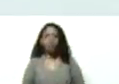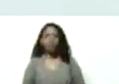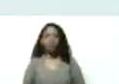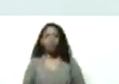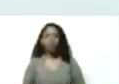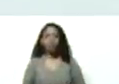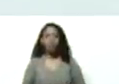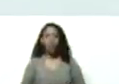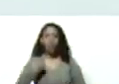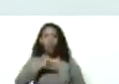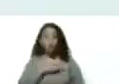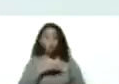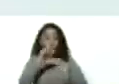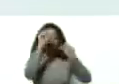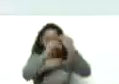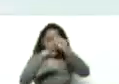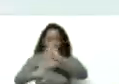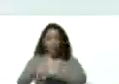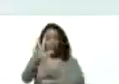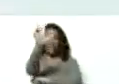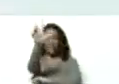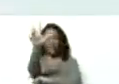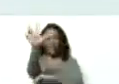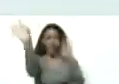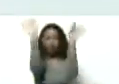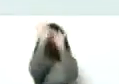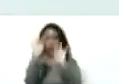Hemos revisado tres líneas de acción.